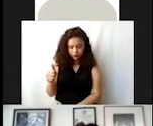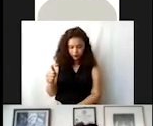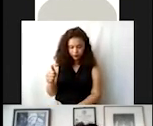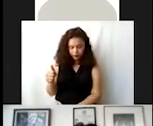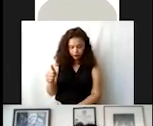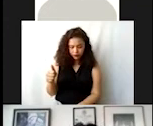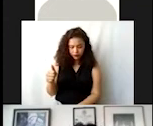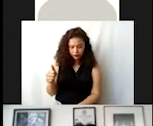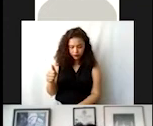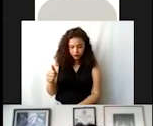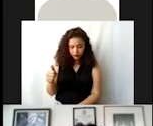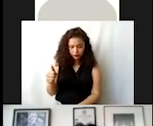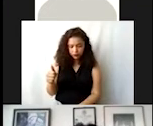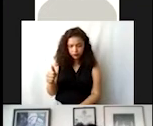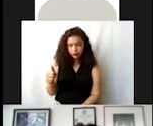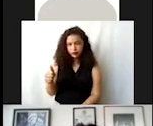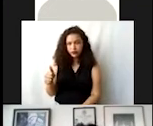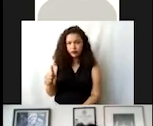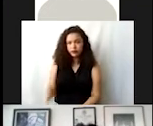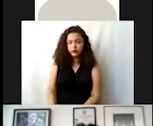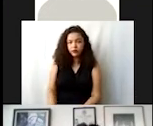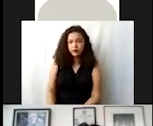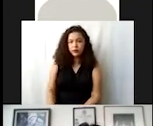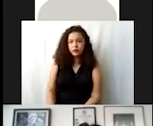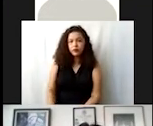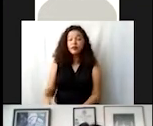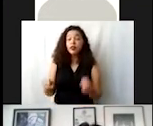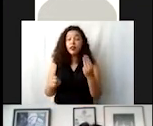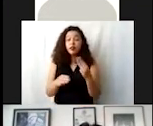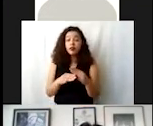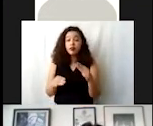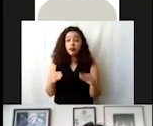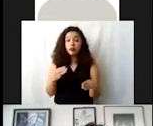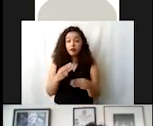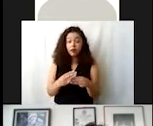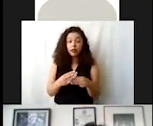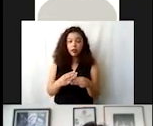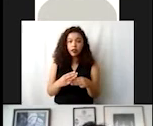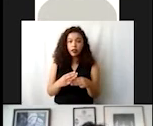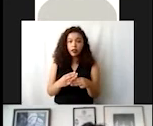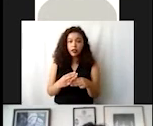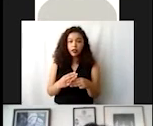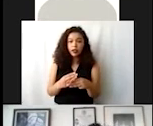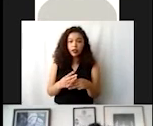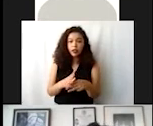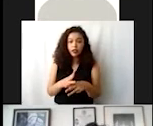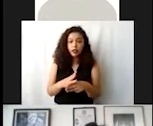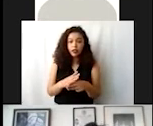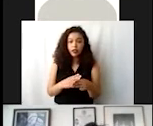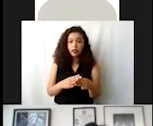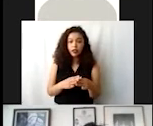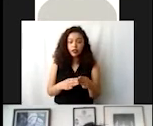las mercancías, ¿sí? En el caso que la autoridad, de acuerdo